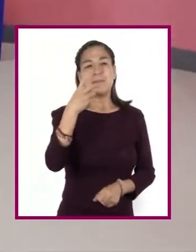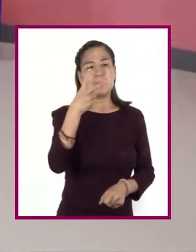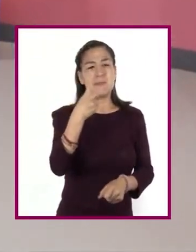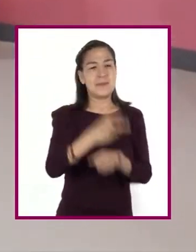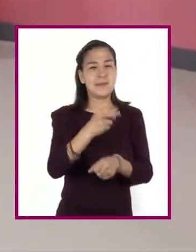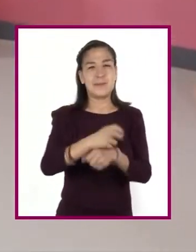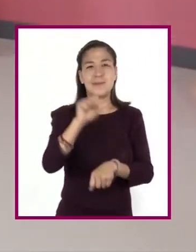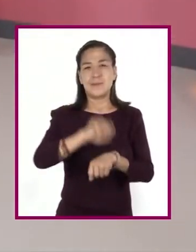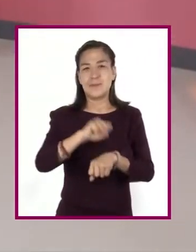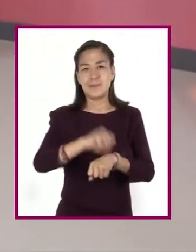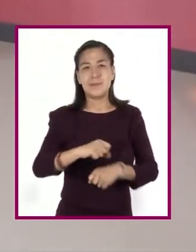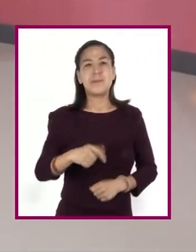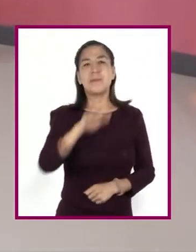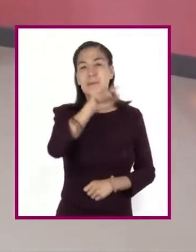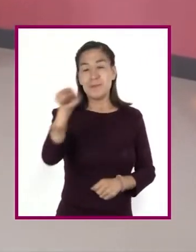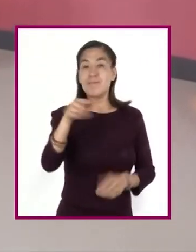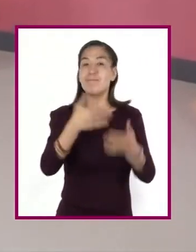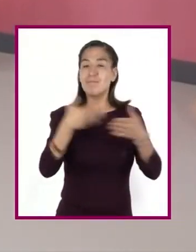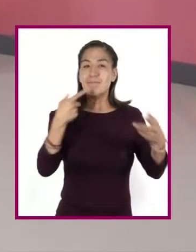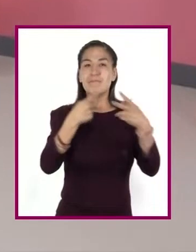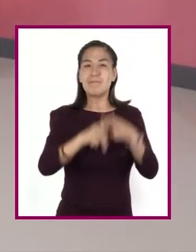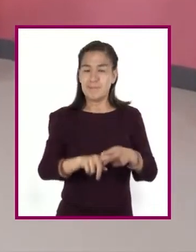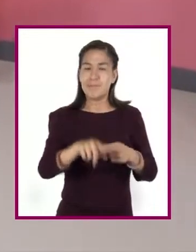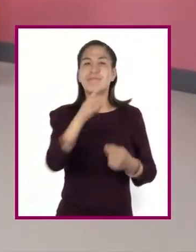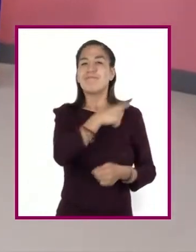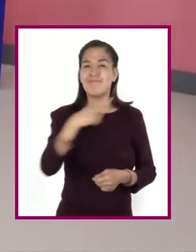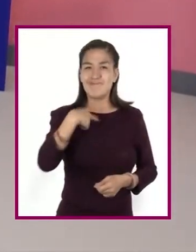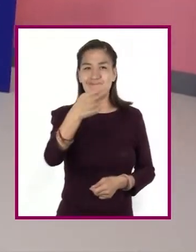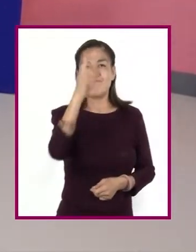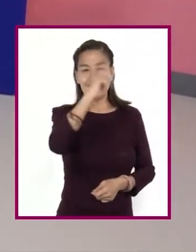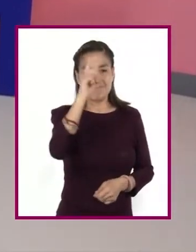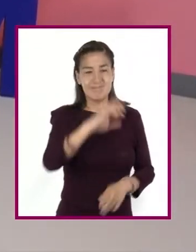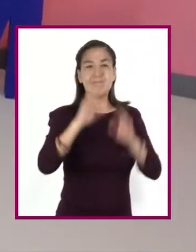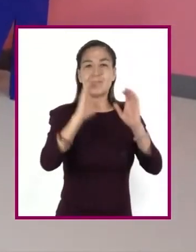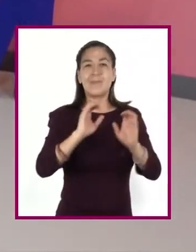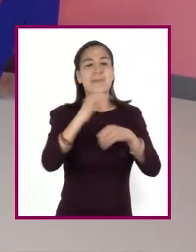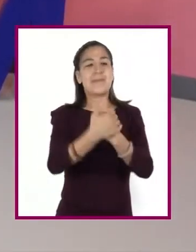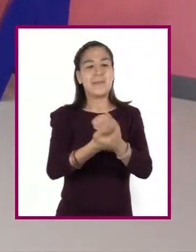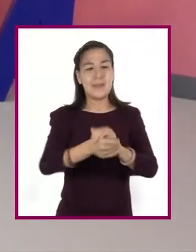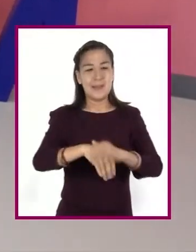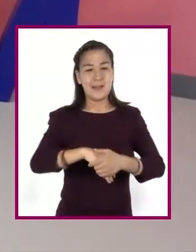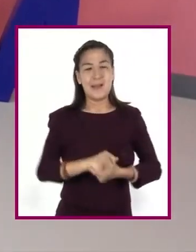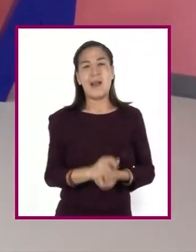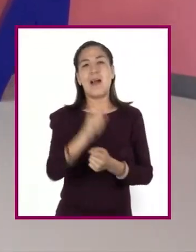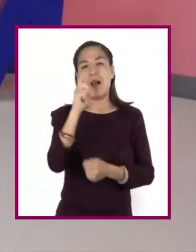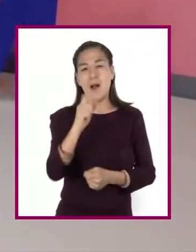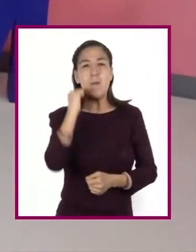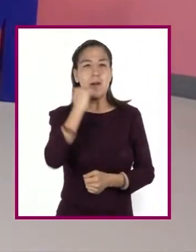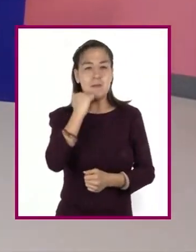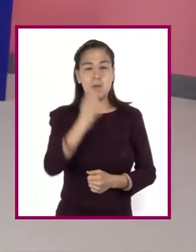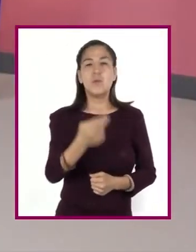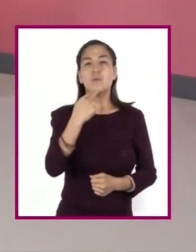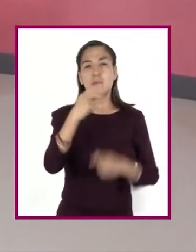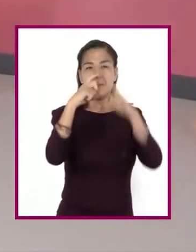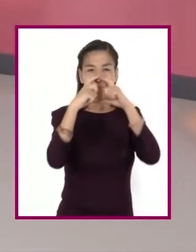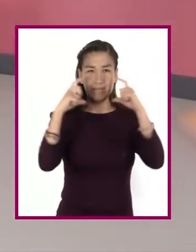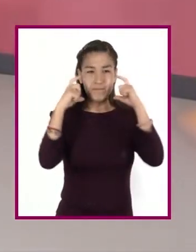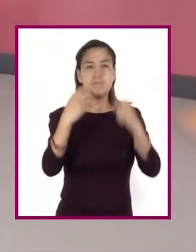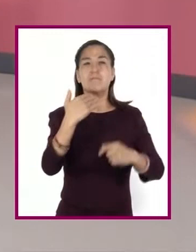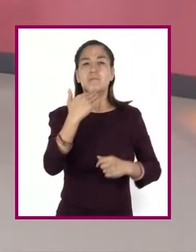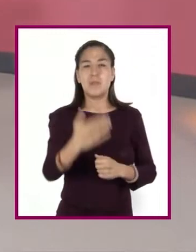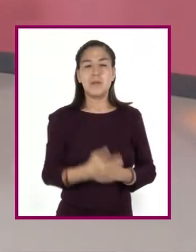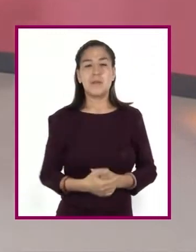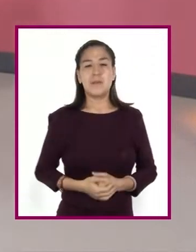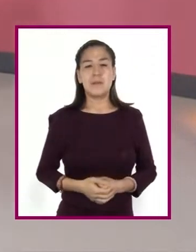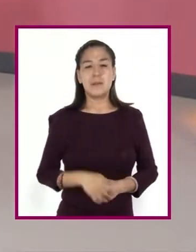iniciar, les recuerdo que debemos seguir cuidándonos, lavando frecuentemente nuestras manos con agua y abundante jabón, usando el cubrebocas